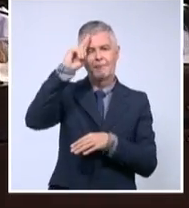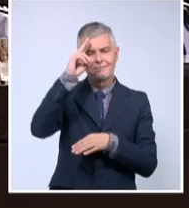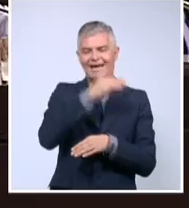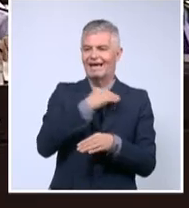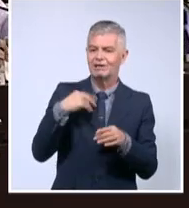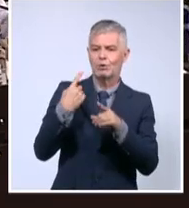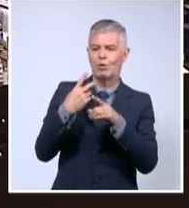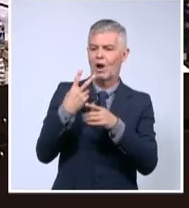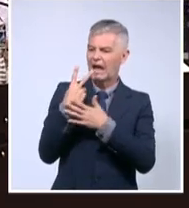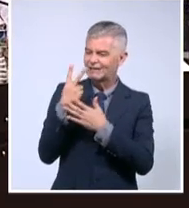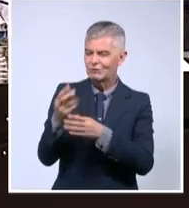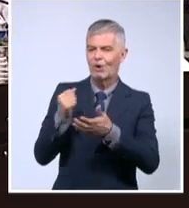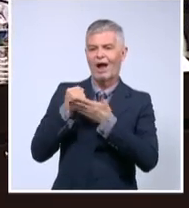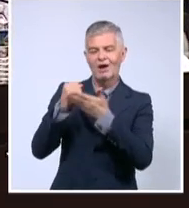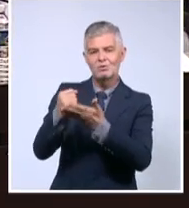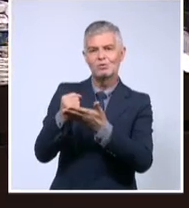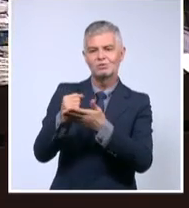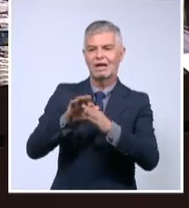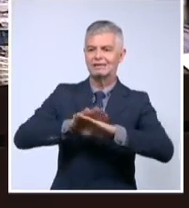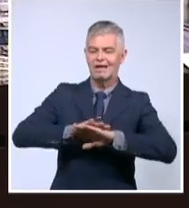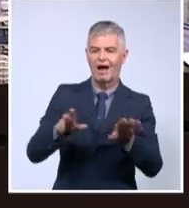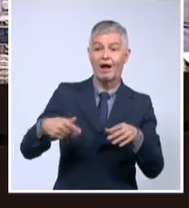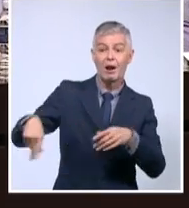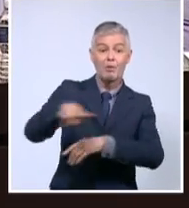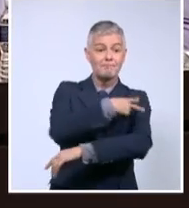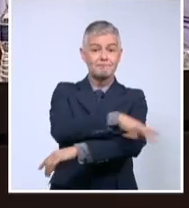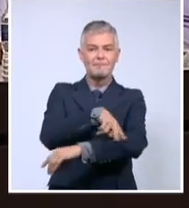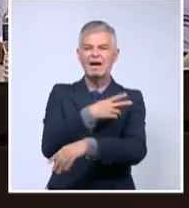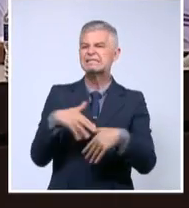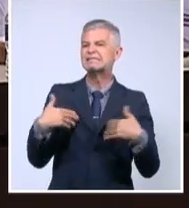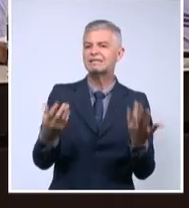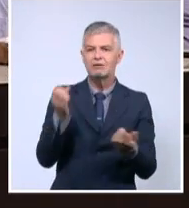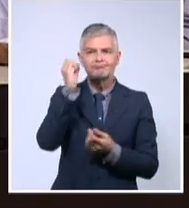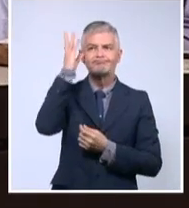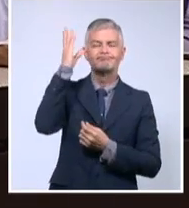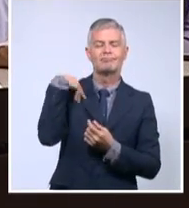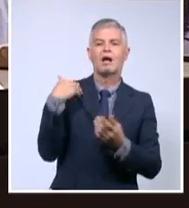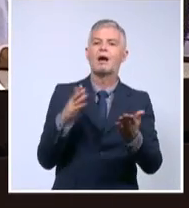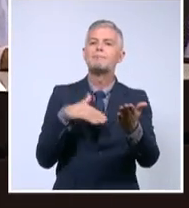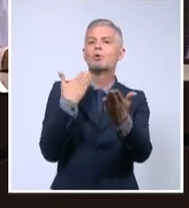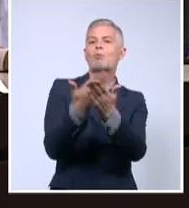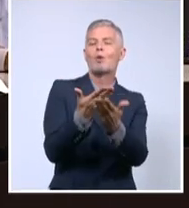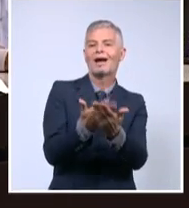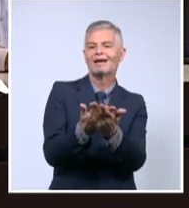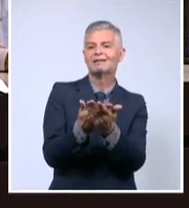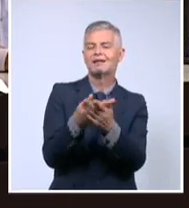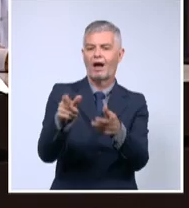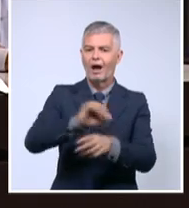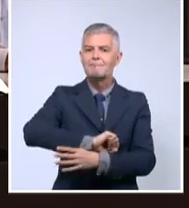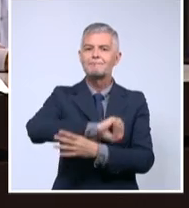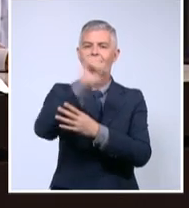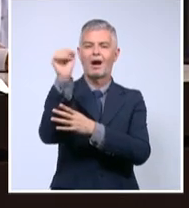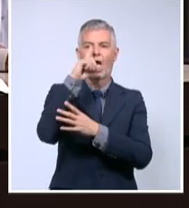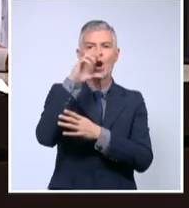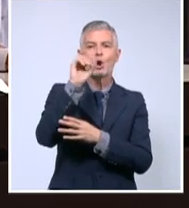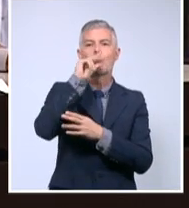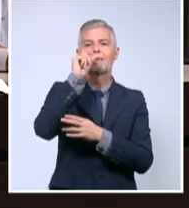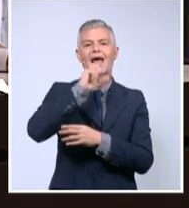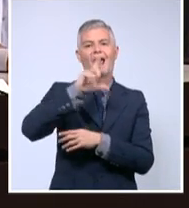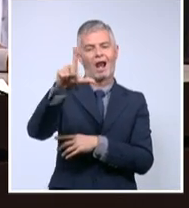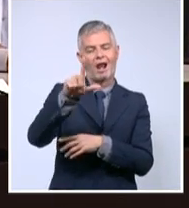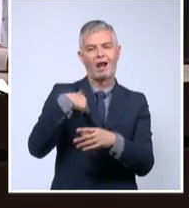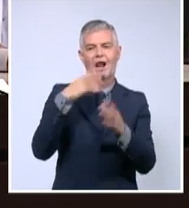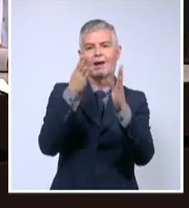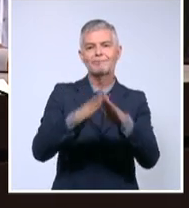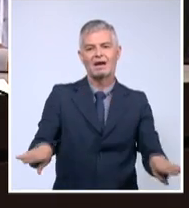su agradecimiento brotó la propuesta para el Nobel de la Paz al contingente Henry Reef, una candidatura que honra profundamente a un proyecto